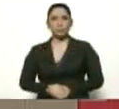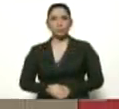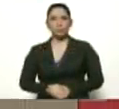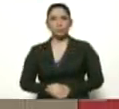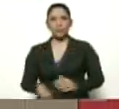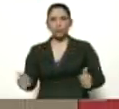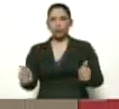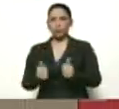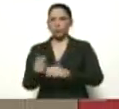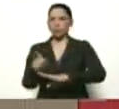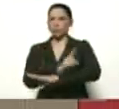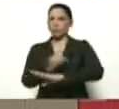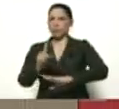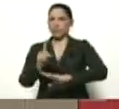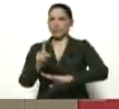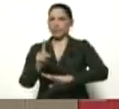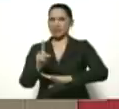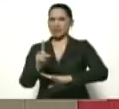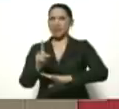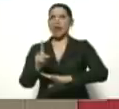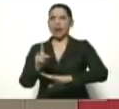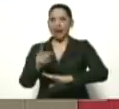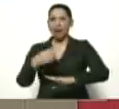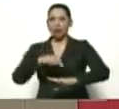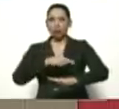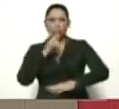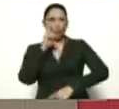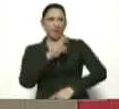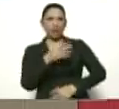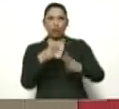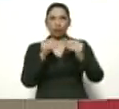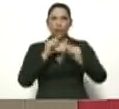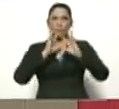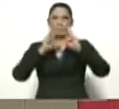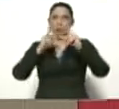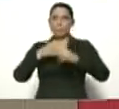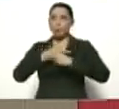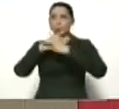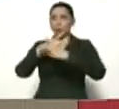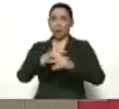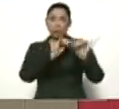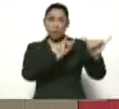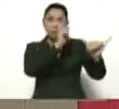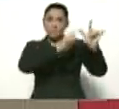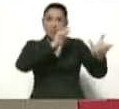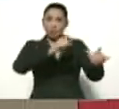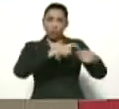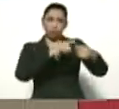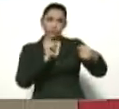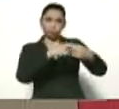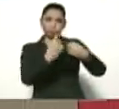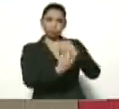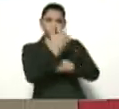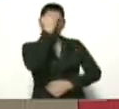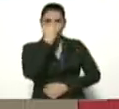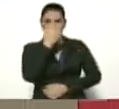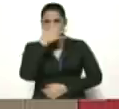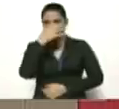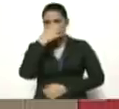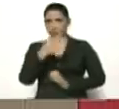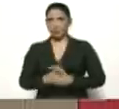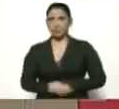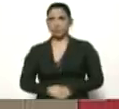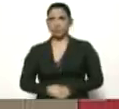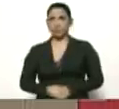mucha rapidez están apareciendo los testimonios voluntarios de estos desertores de estos mercenarios de estos